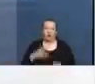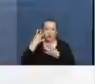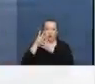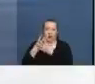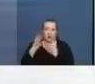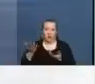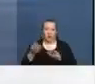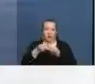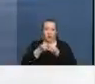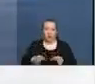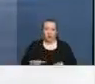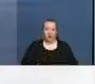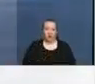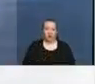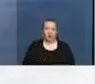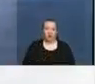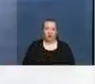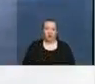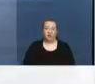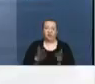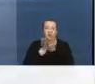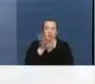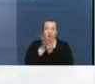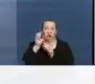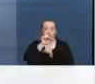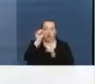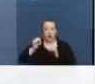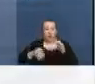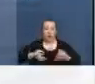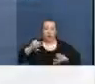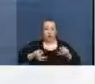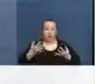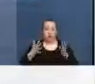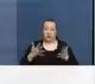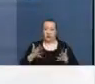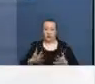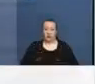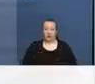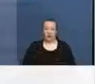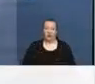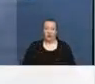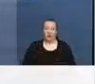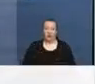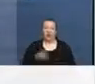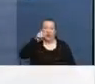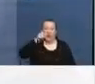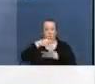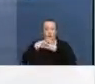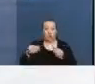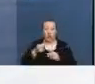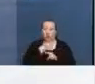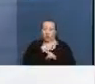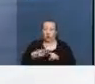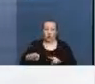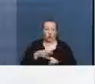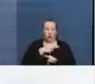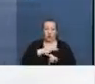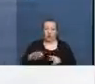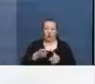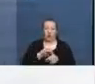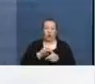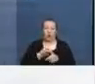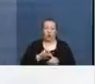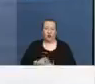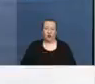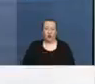que no tiene que dar el sistema de justicia nos relacionamos con saco efecto muchas veces remediar eso en el corto plazo con urgencia como se requiere